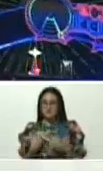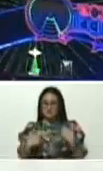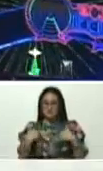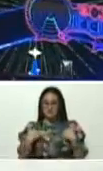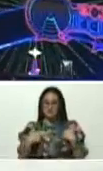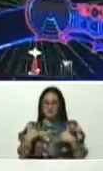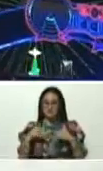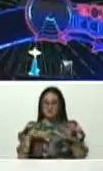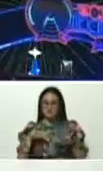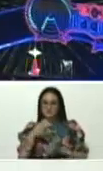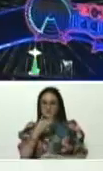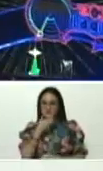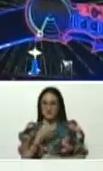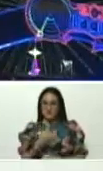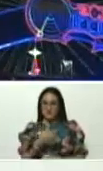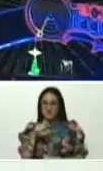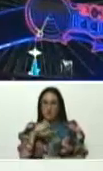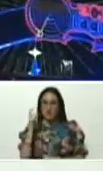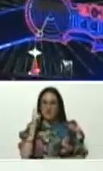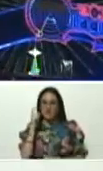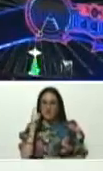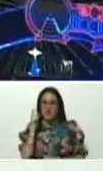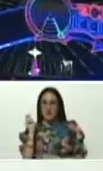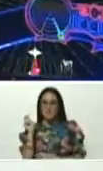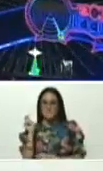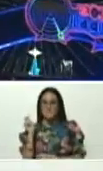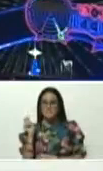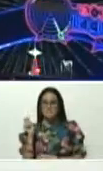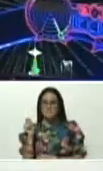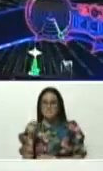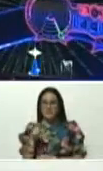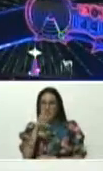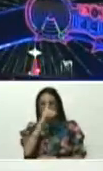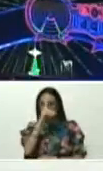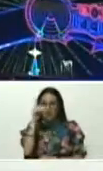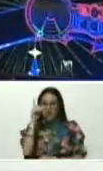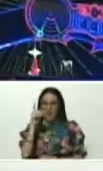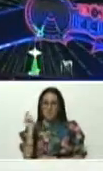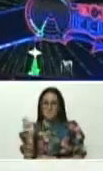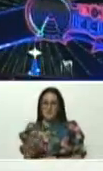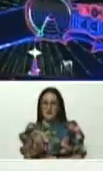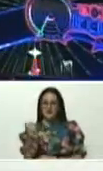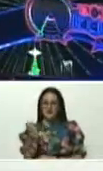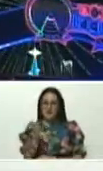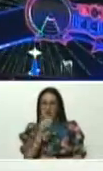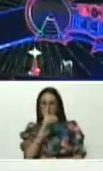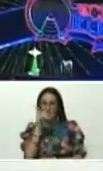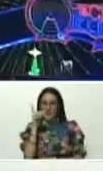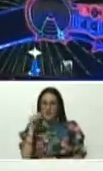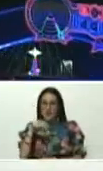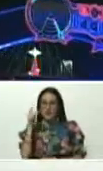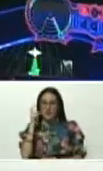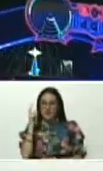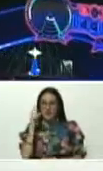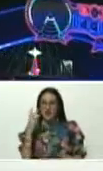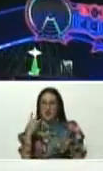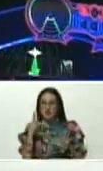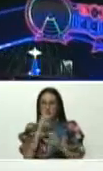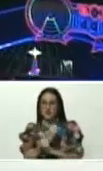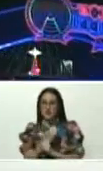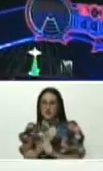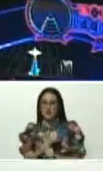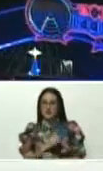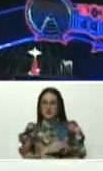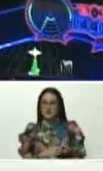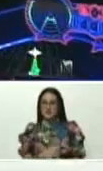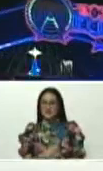miércoles 7 de diciembre, hoy es el día del mazo, ¿vale? Con el mazo dando, viene Diosdado, a las 8. Siendo